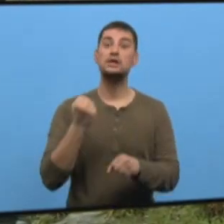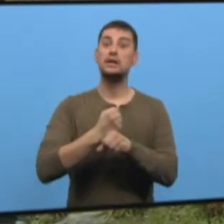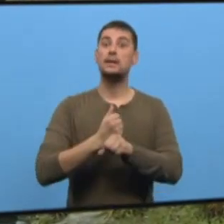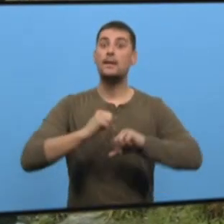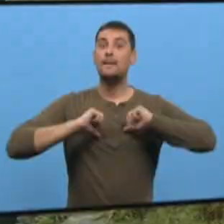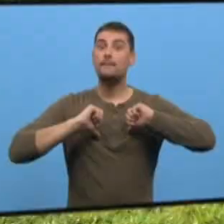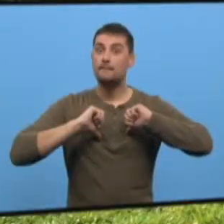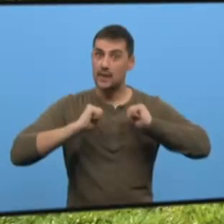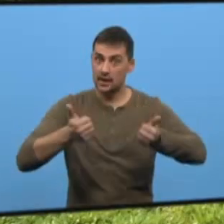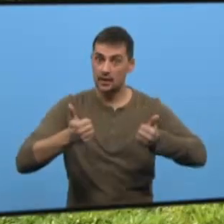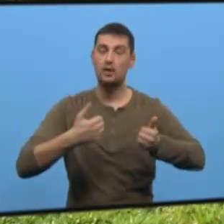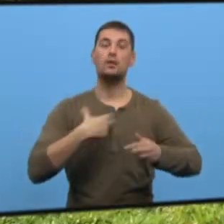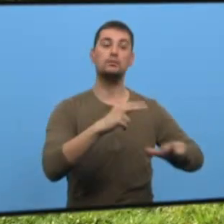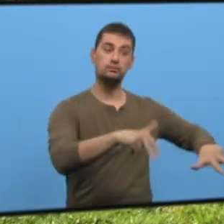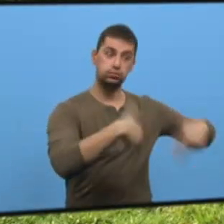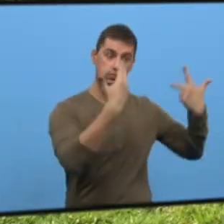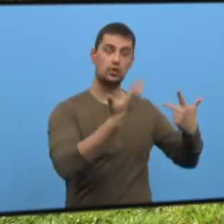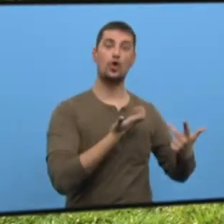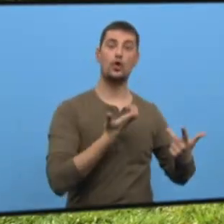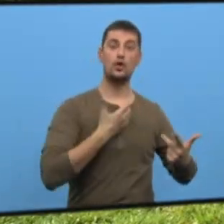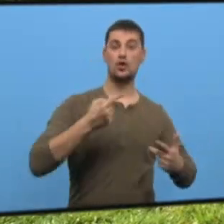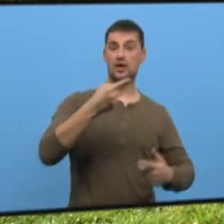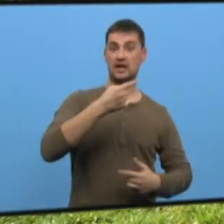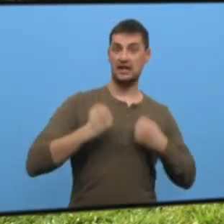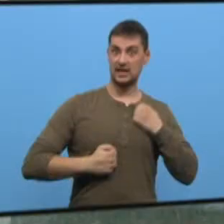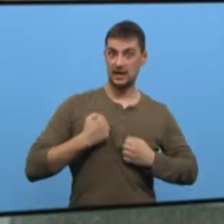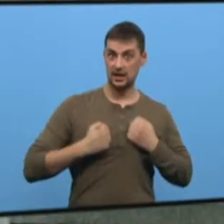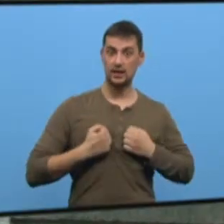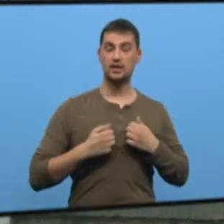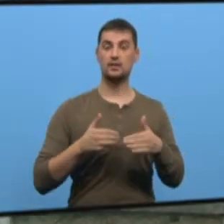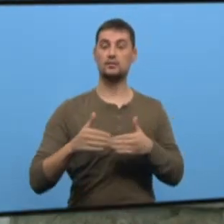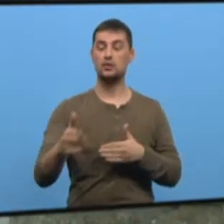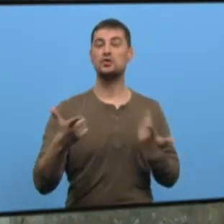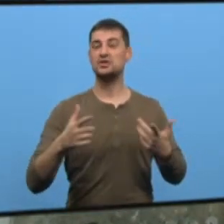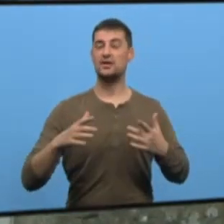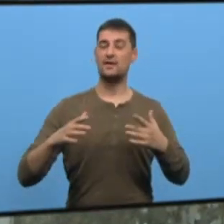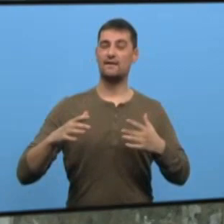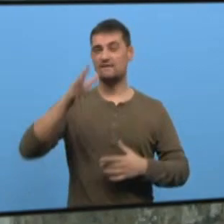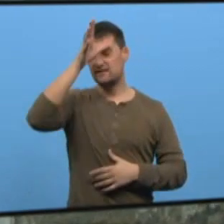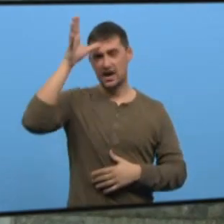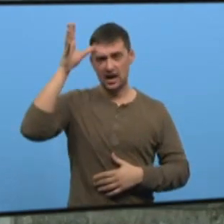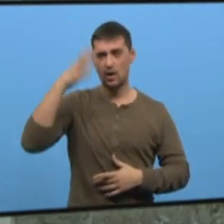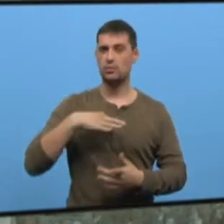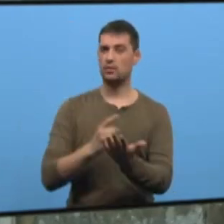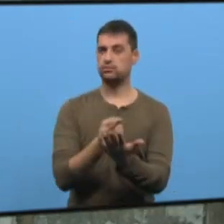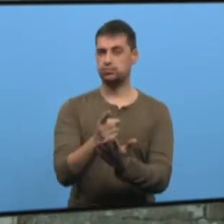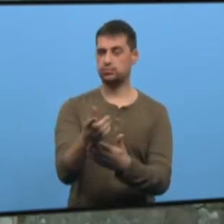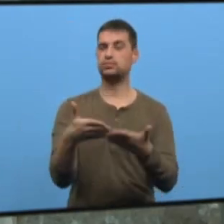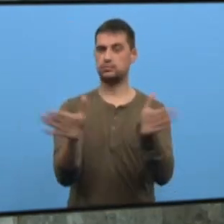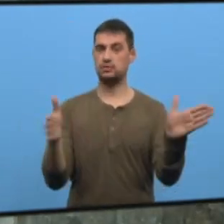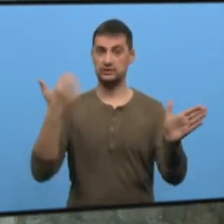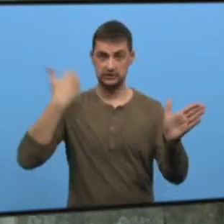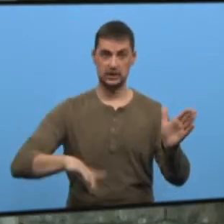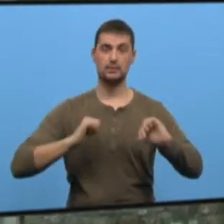pero teña a autorización conño de gutir que prev que para o verán a ruta perfectamente aberta a